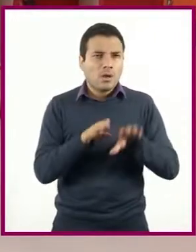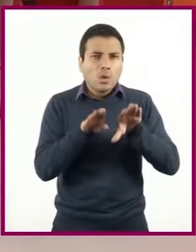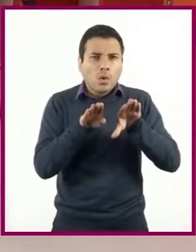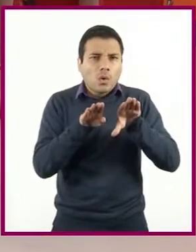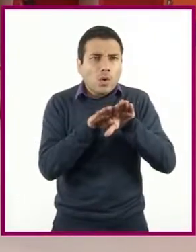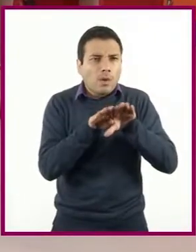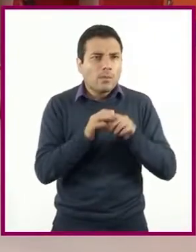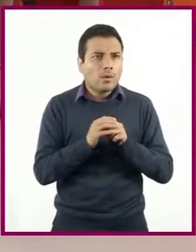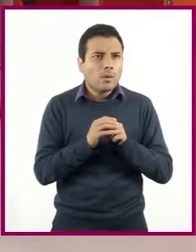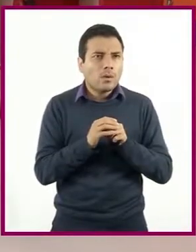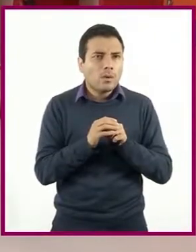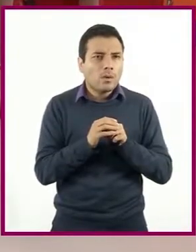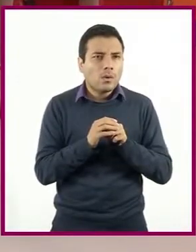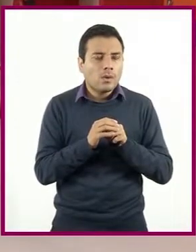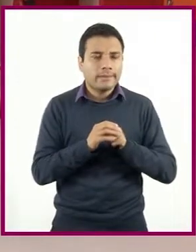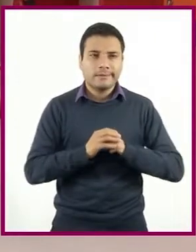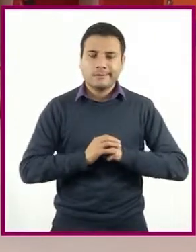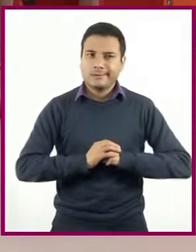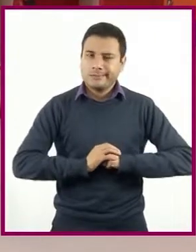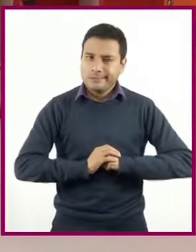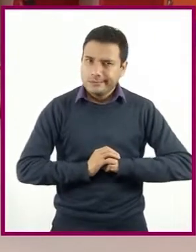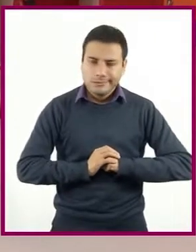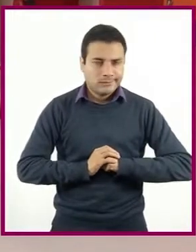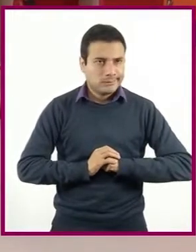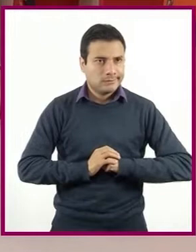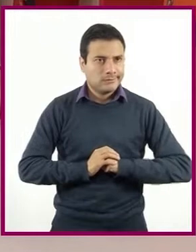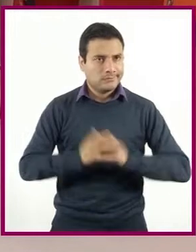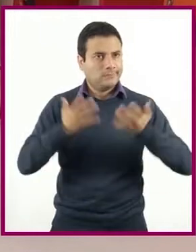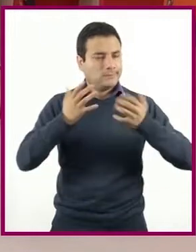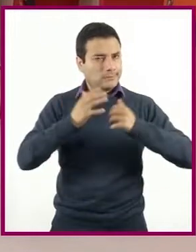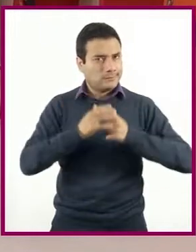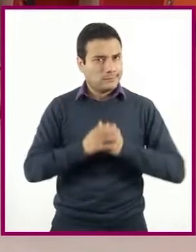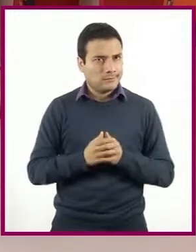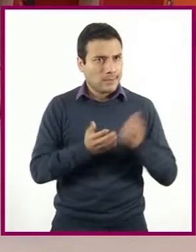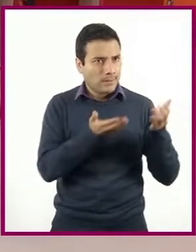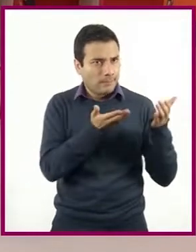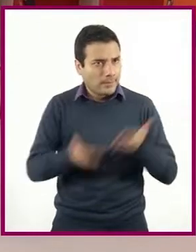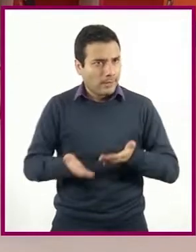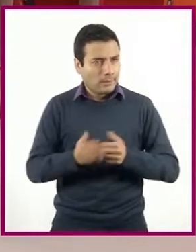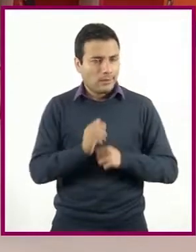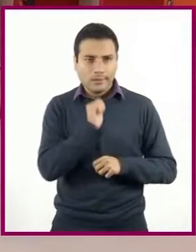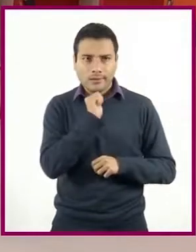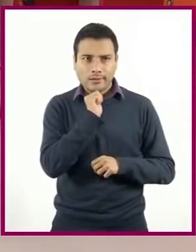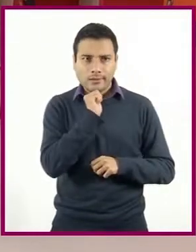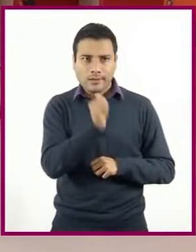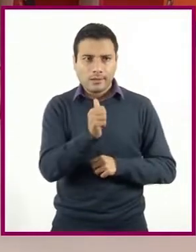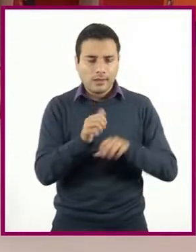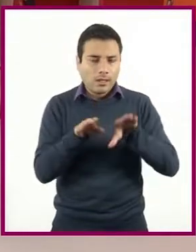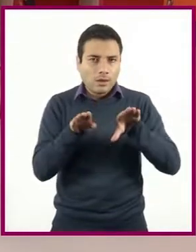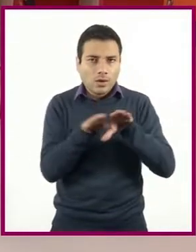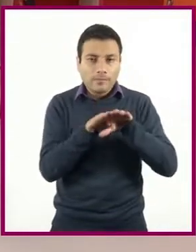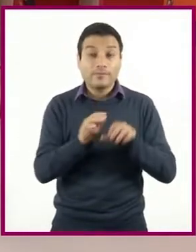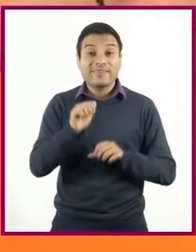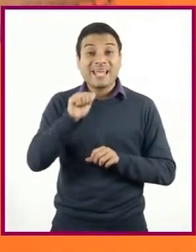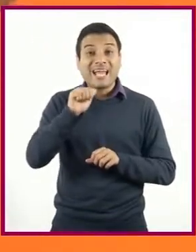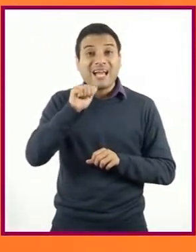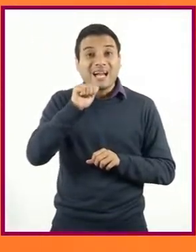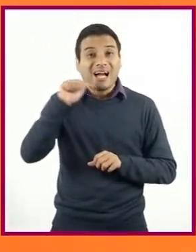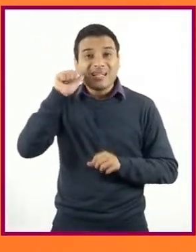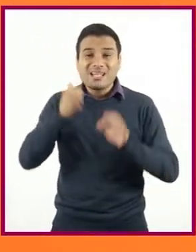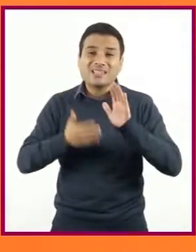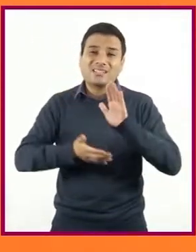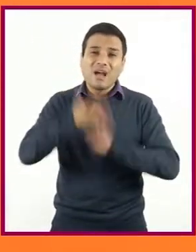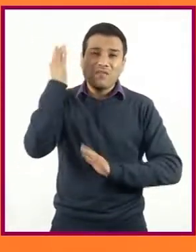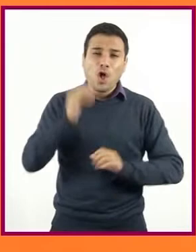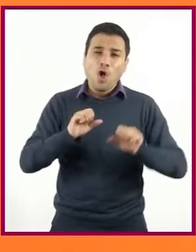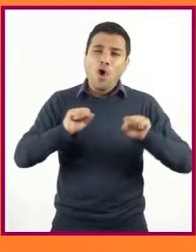Pero déjame arreglar esto. No puede ser que no haya venido el señor Neza. Sucede que ayer se fue a correr por todo el